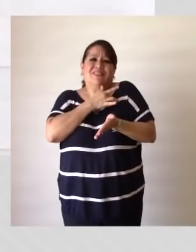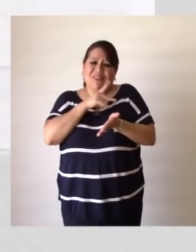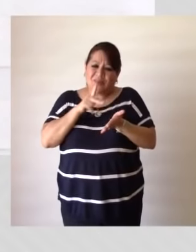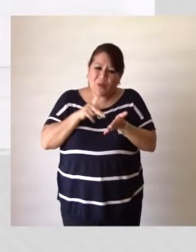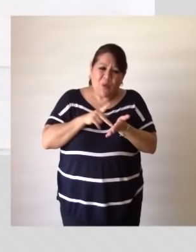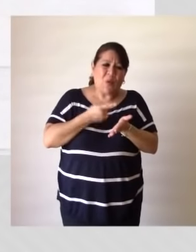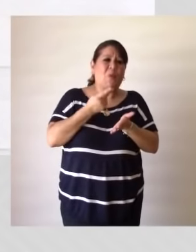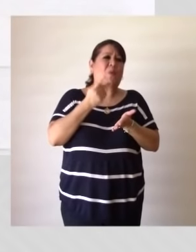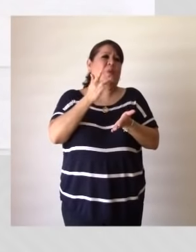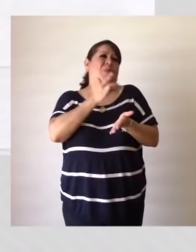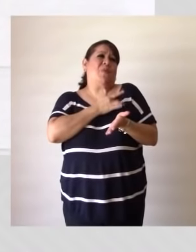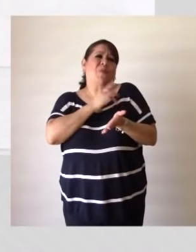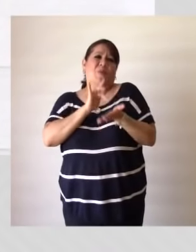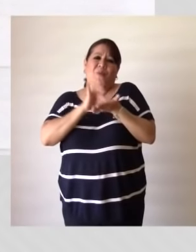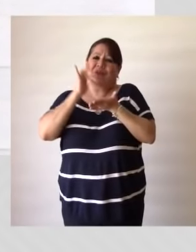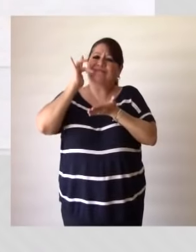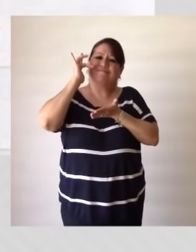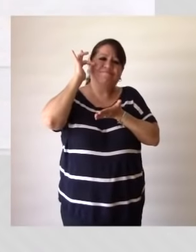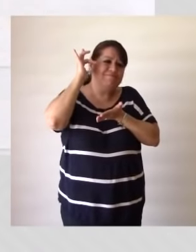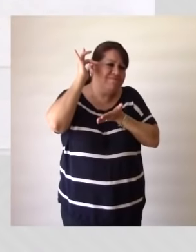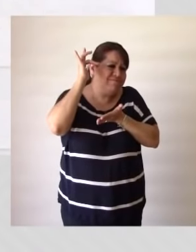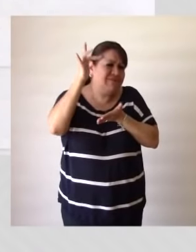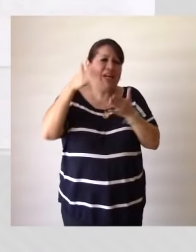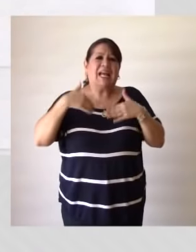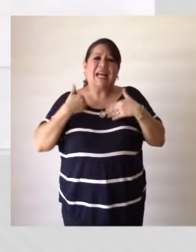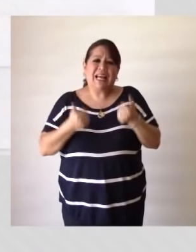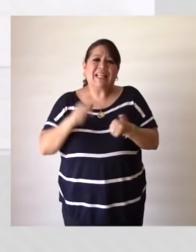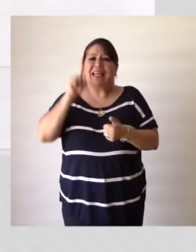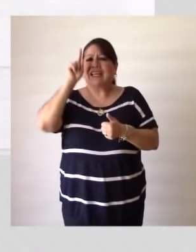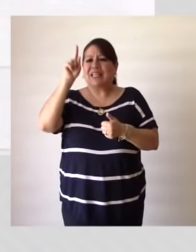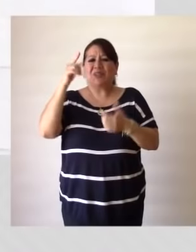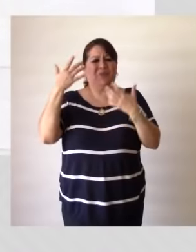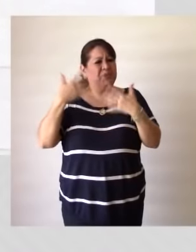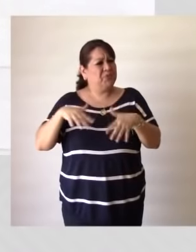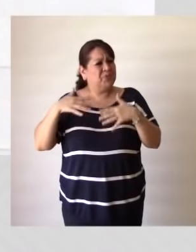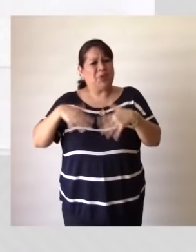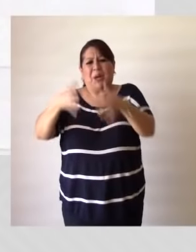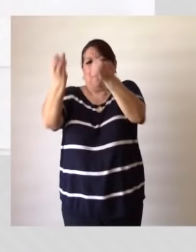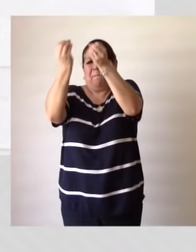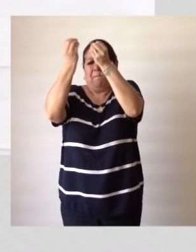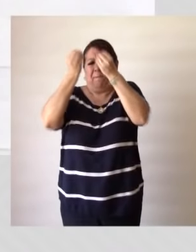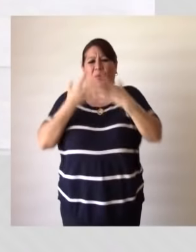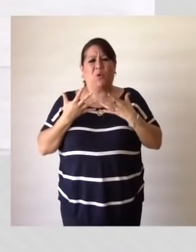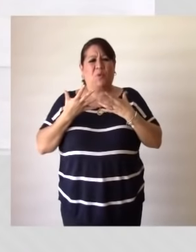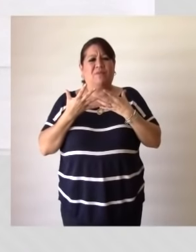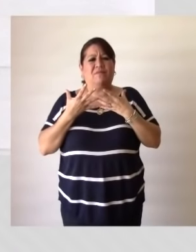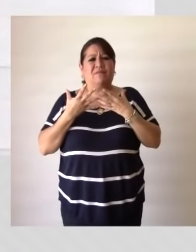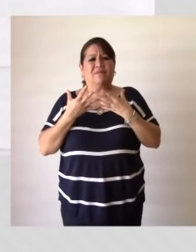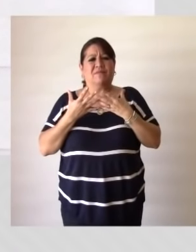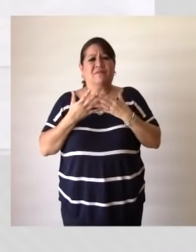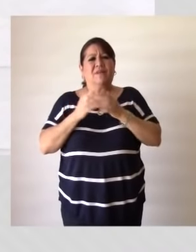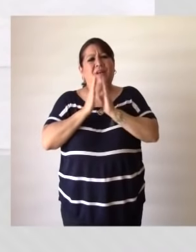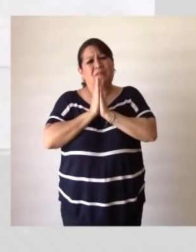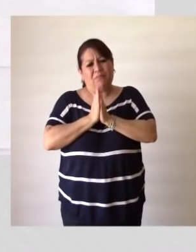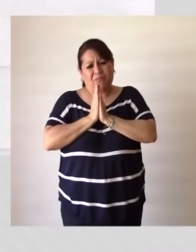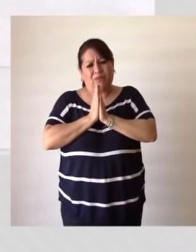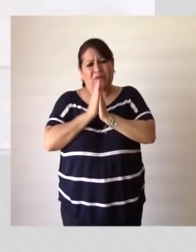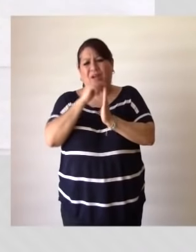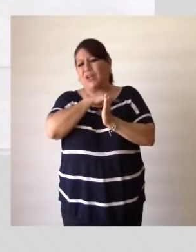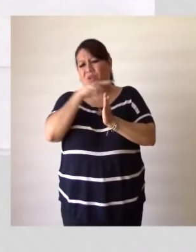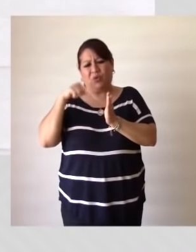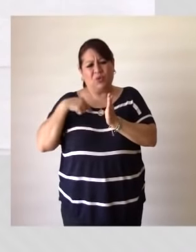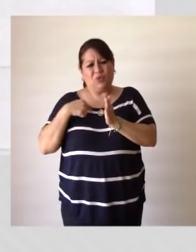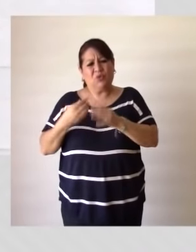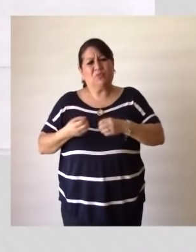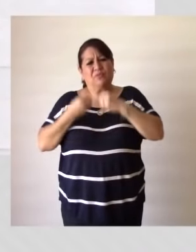entender tu naturaleza que tú nos das lo mejor por lo tanto te tiene tenemos que dar lo mejor padre tú